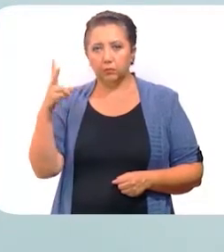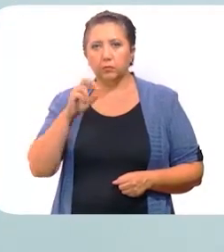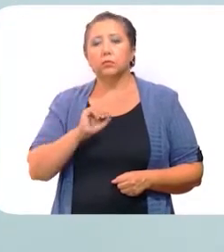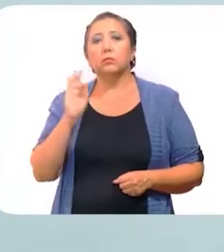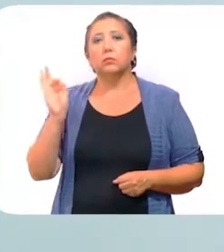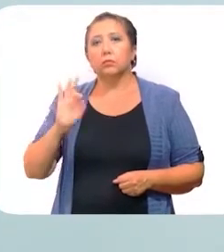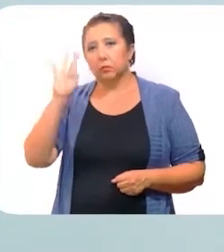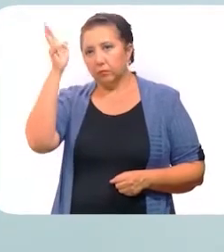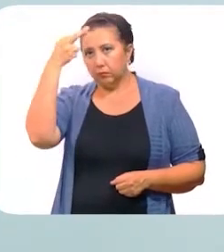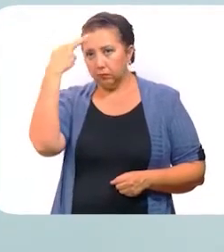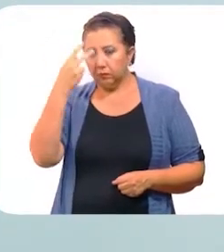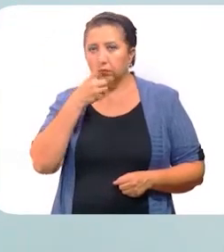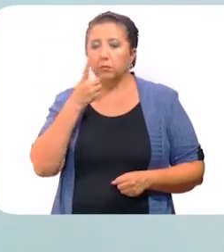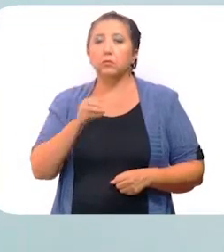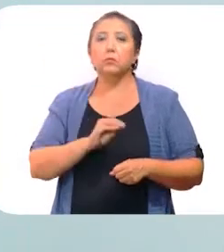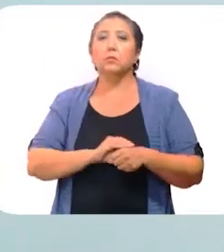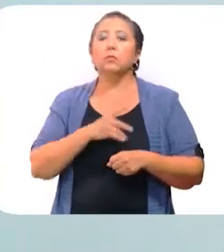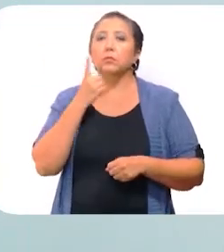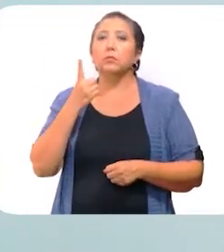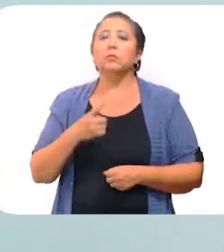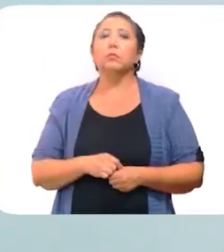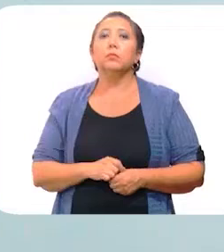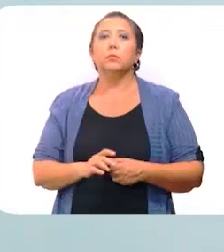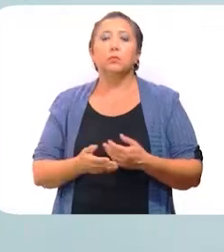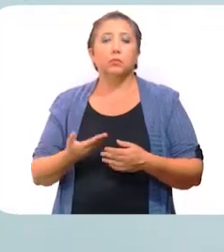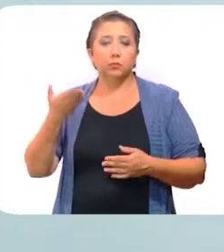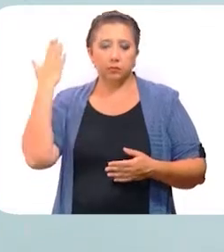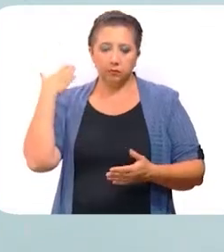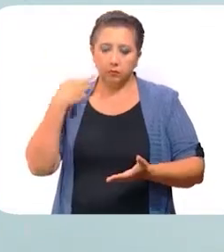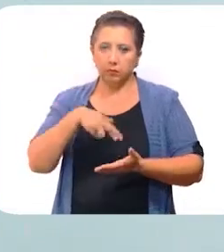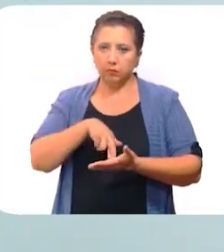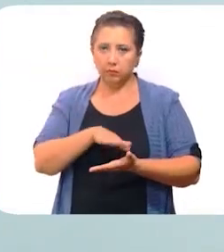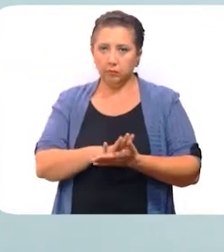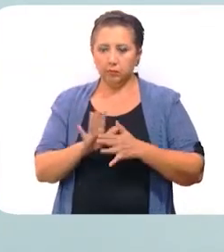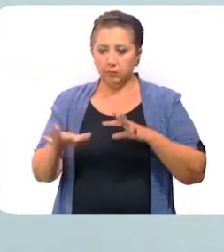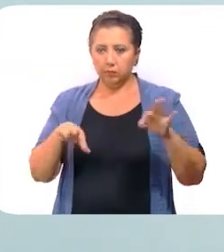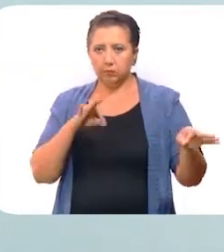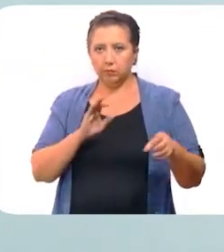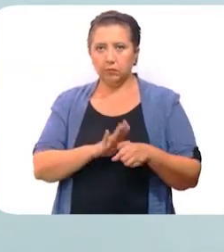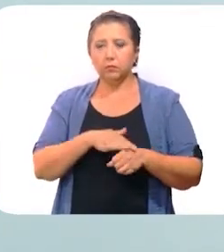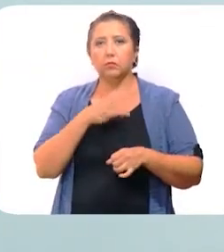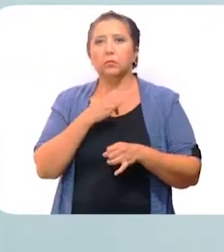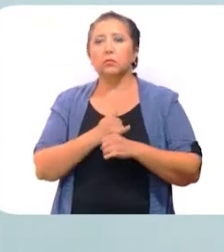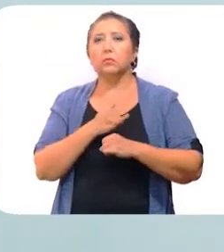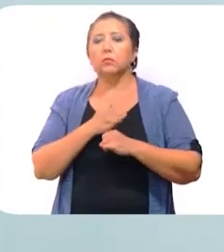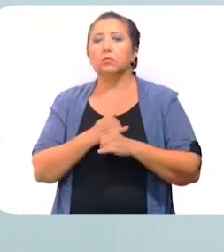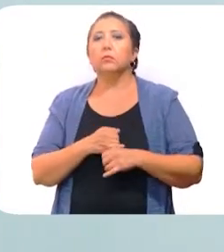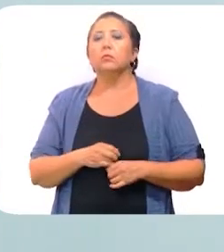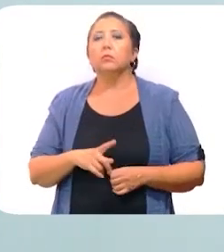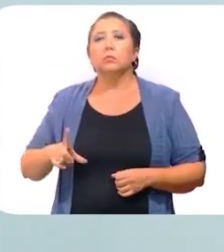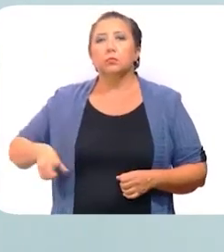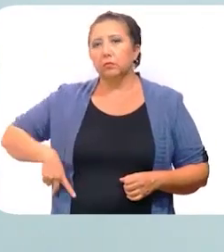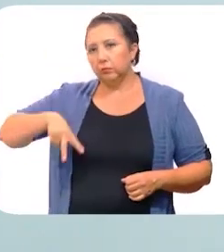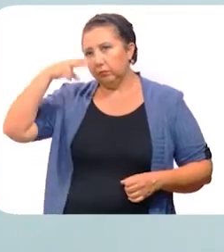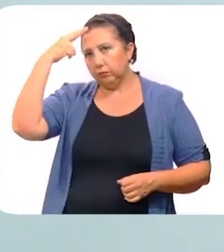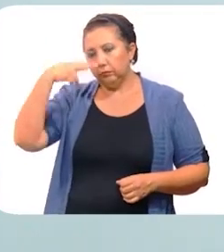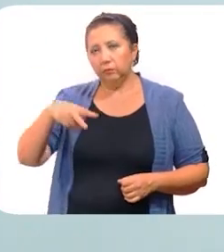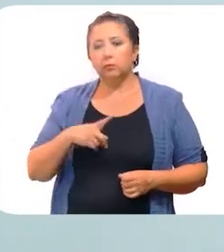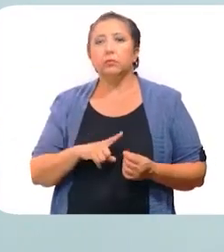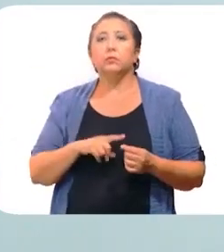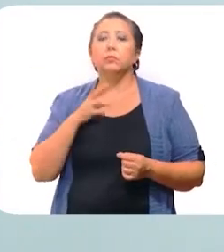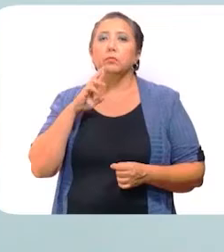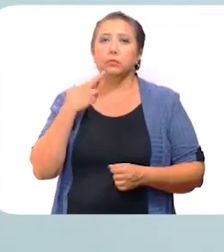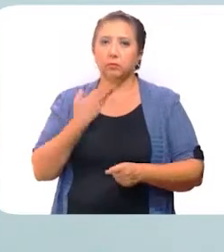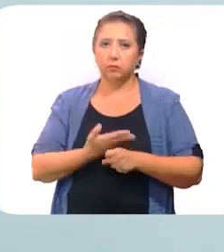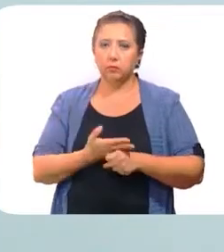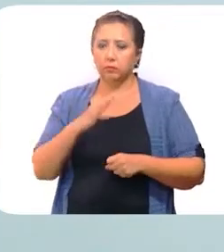que las vacunas se ponen a la población que ha sido previamente registrada y seleccionada por medio de las plataformas del gobierno federal, quien está a cargo